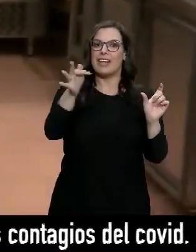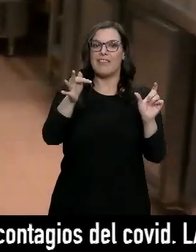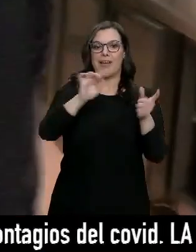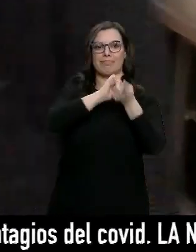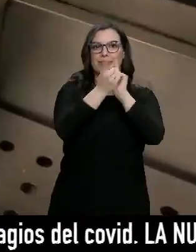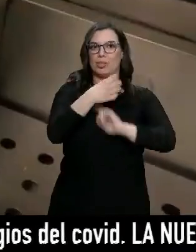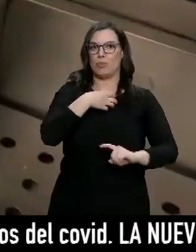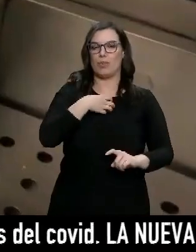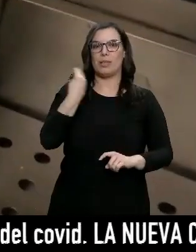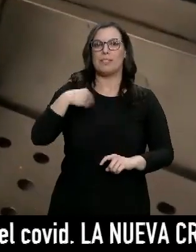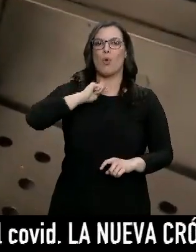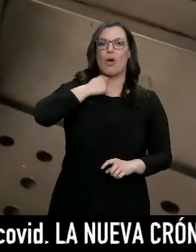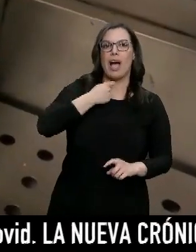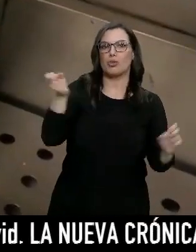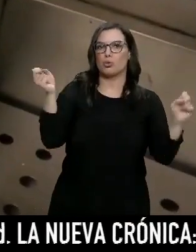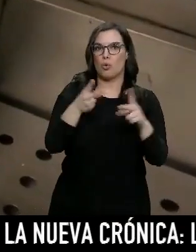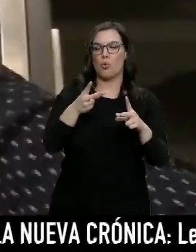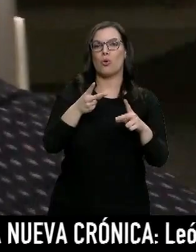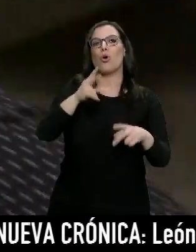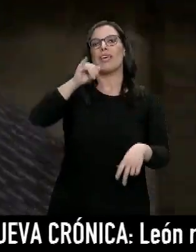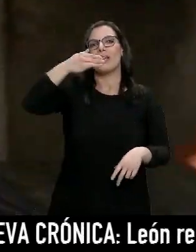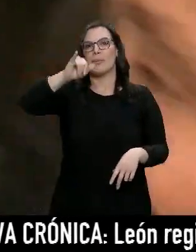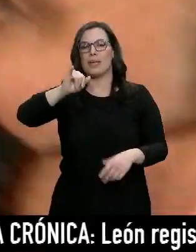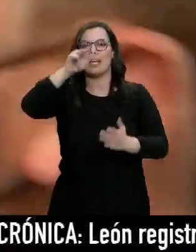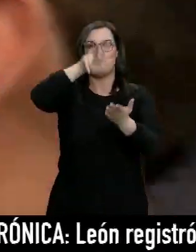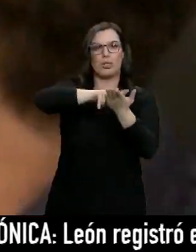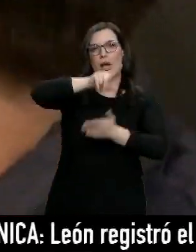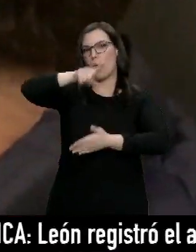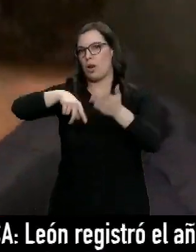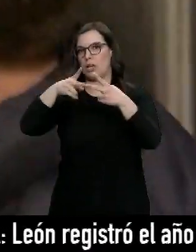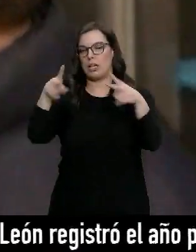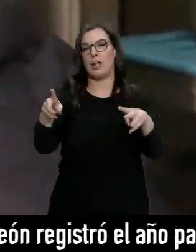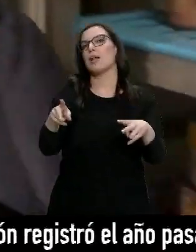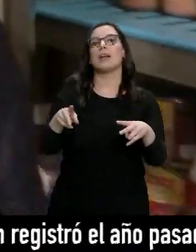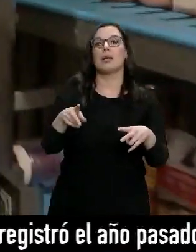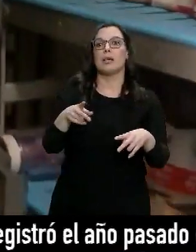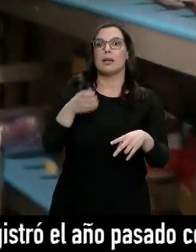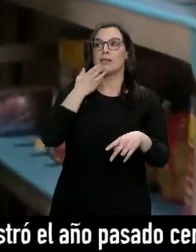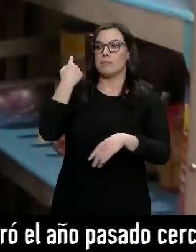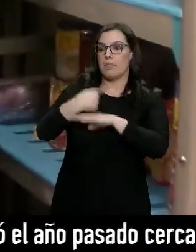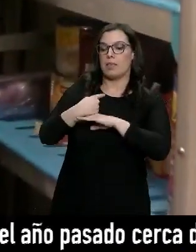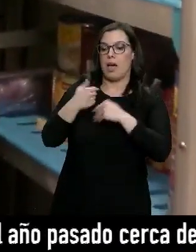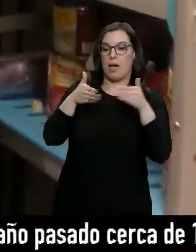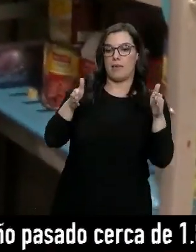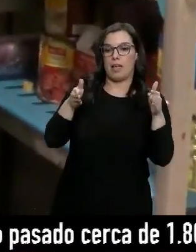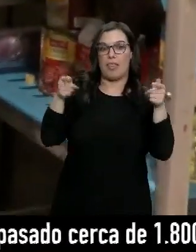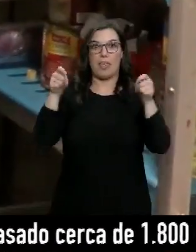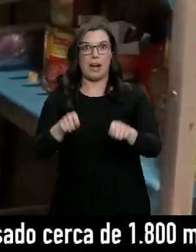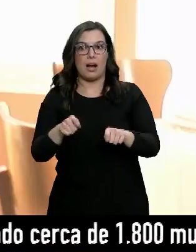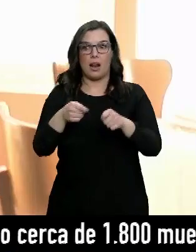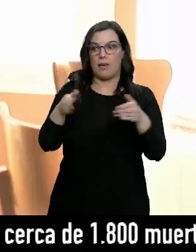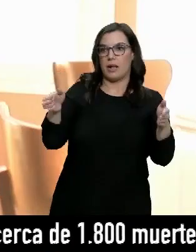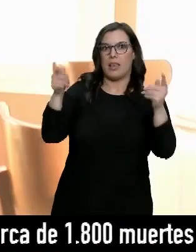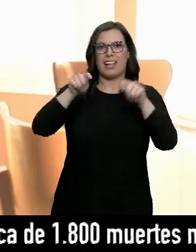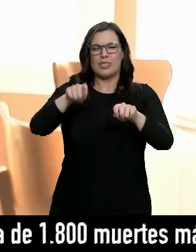ocurre con el gas y los seguros. A ello hay que añadir el IBI y la hipoteca o el alquiler. Cada vez que nos abren y nos cierran, es un coste